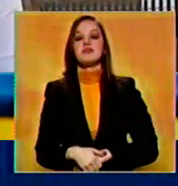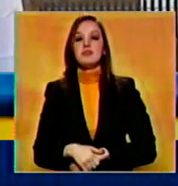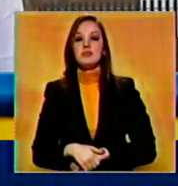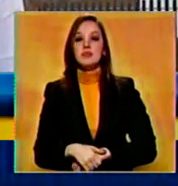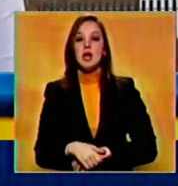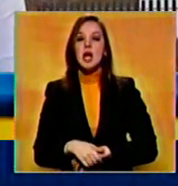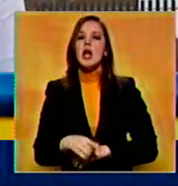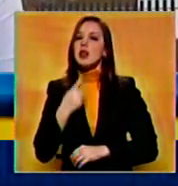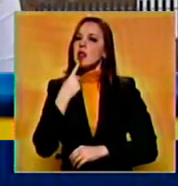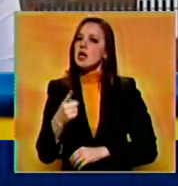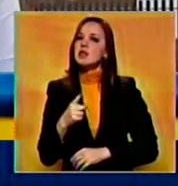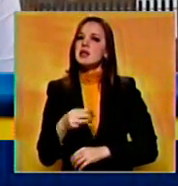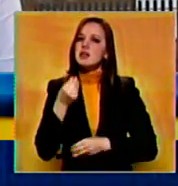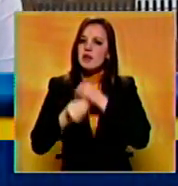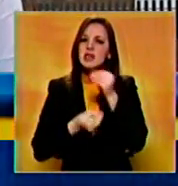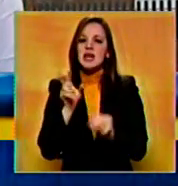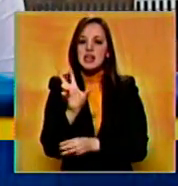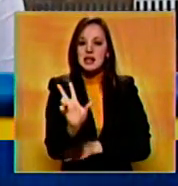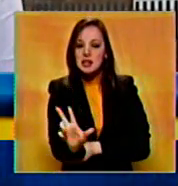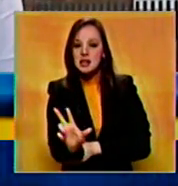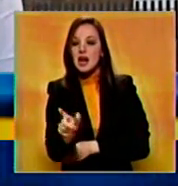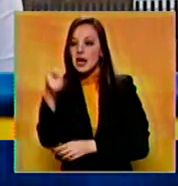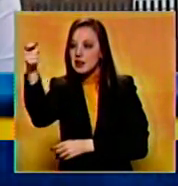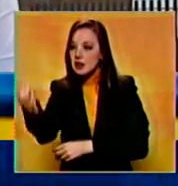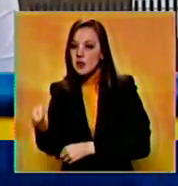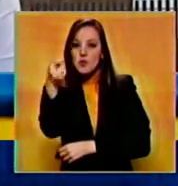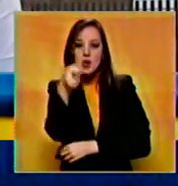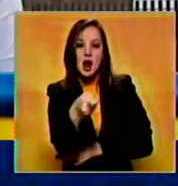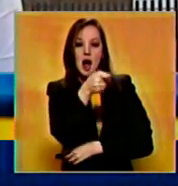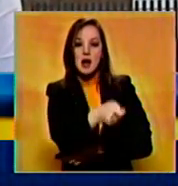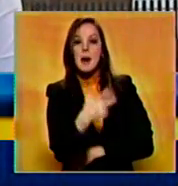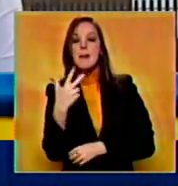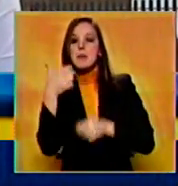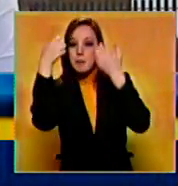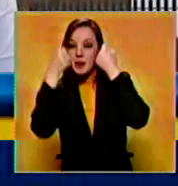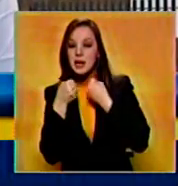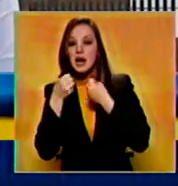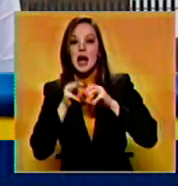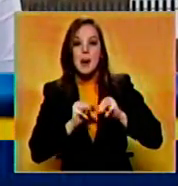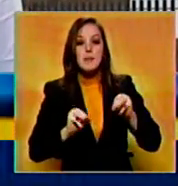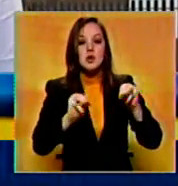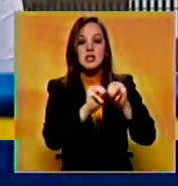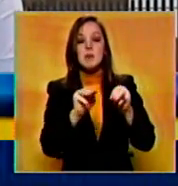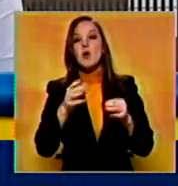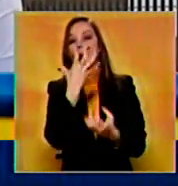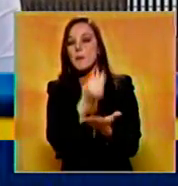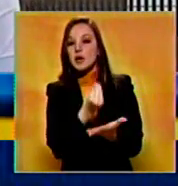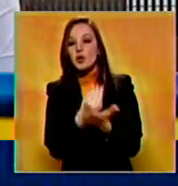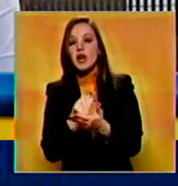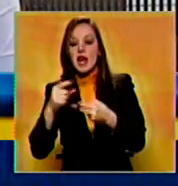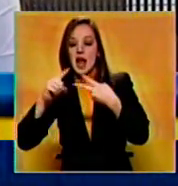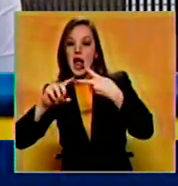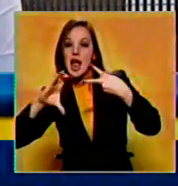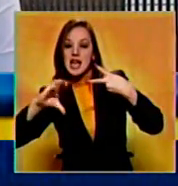se instalarán 3 tribunales penales en la entidad monaguense, los cuales estarán ubicados en los municipios Maturín,